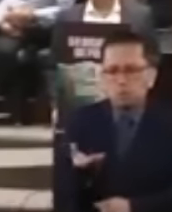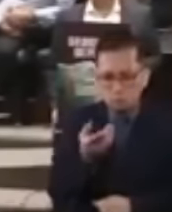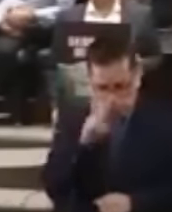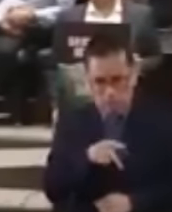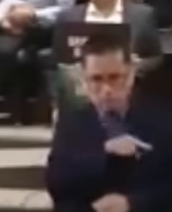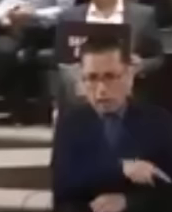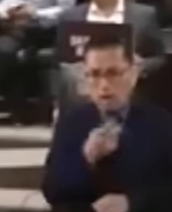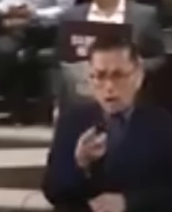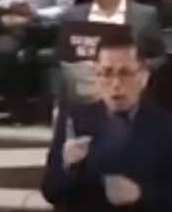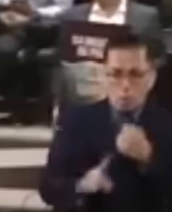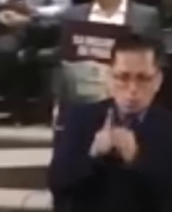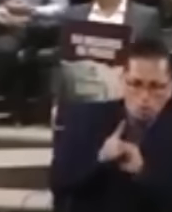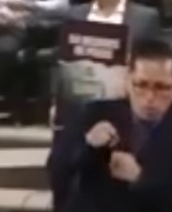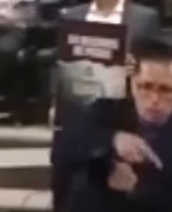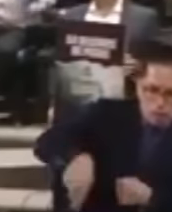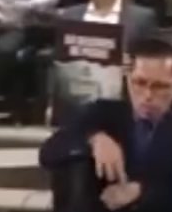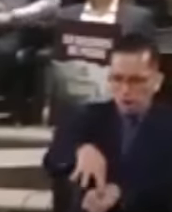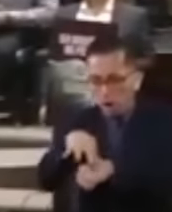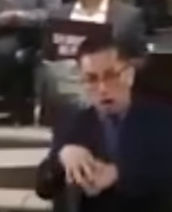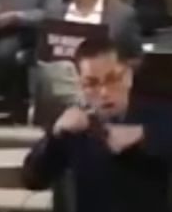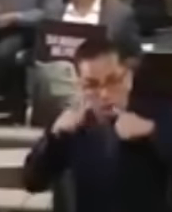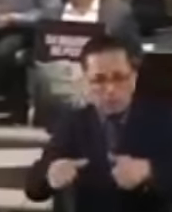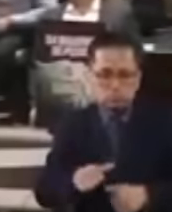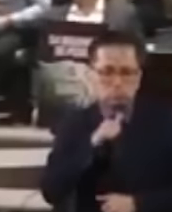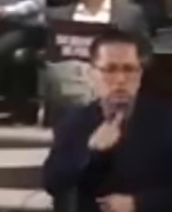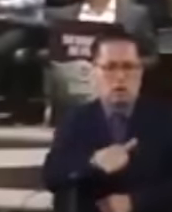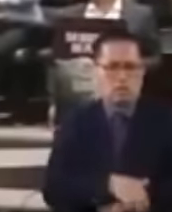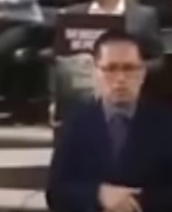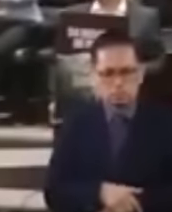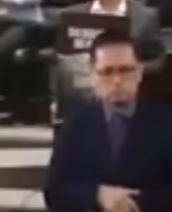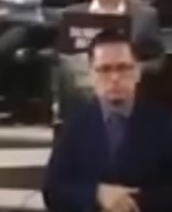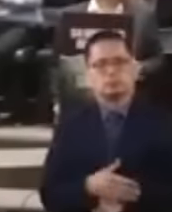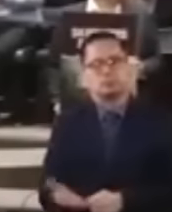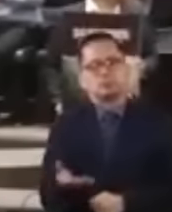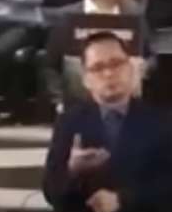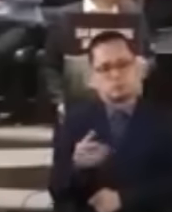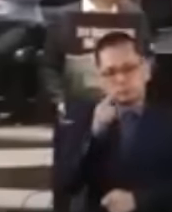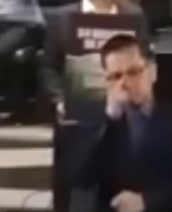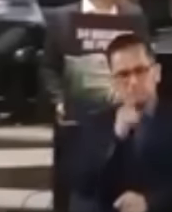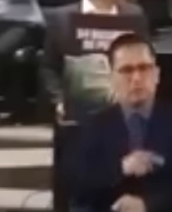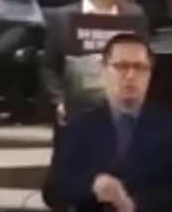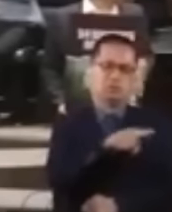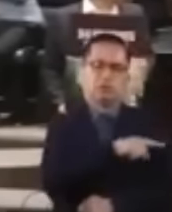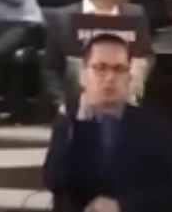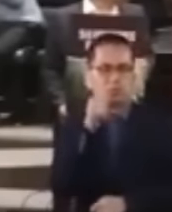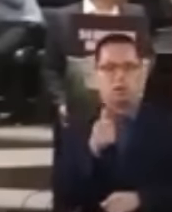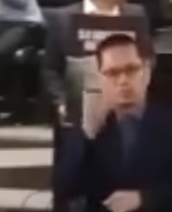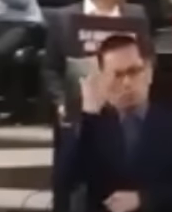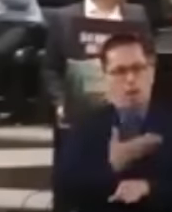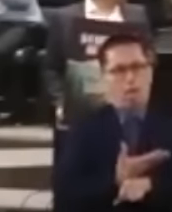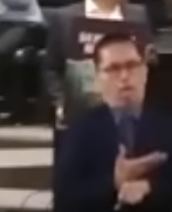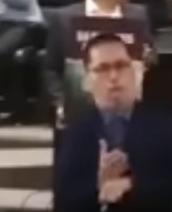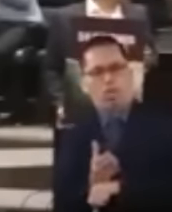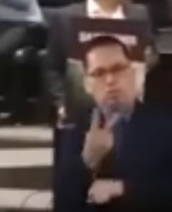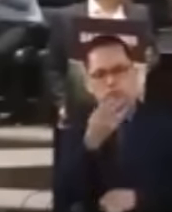atendiendo los problemas que tú estás requiriendo sean solucionados. Miren, se han pasado aquí más de 2 minutos todos los que han